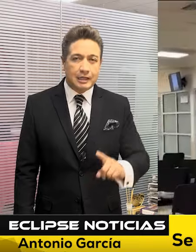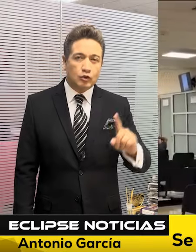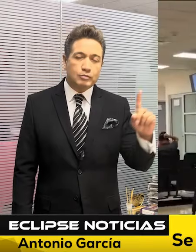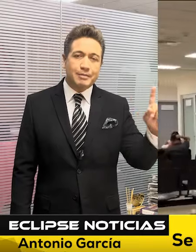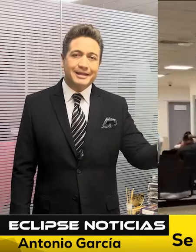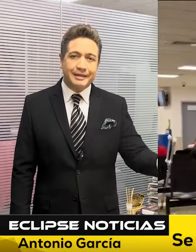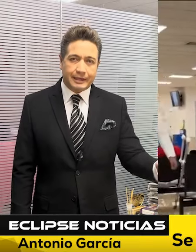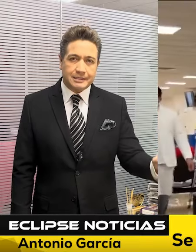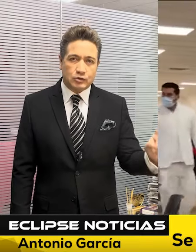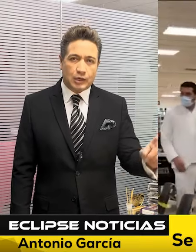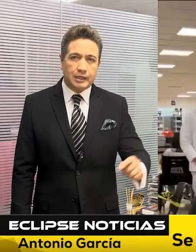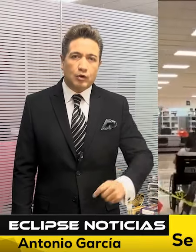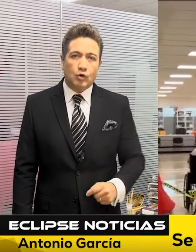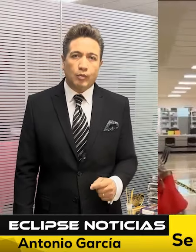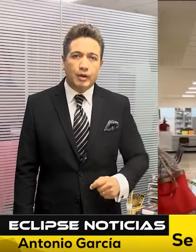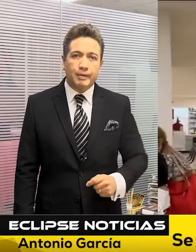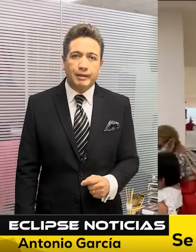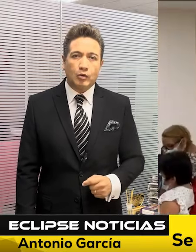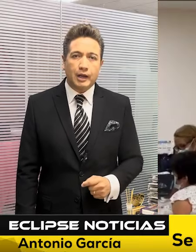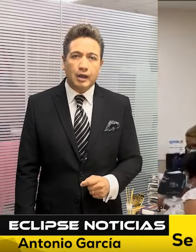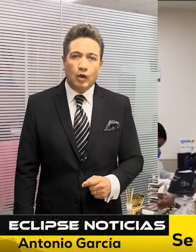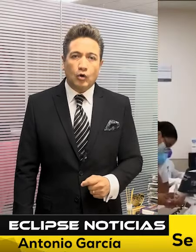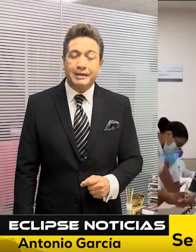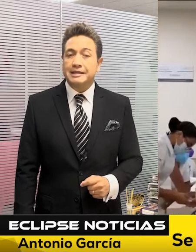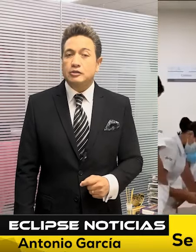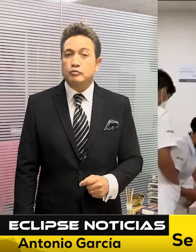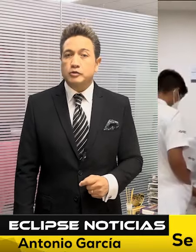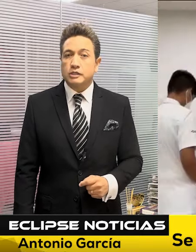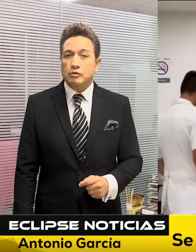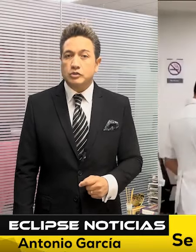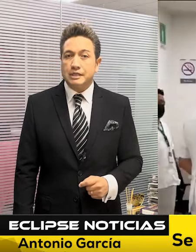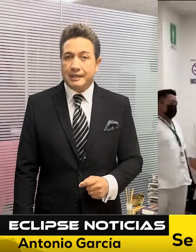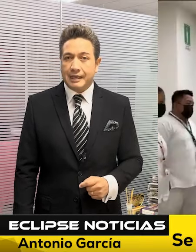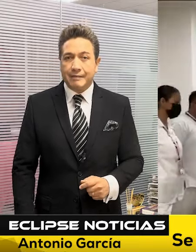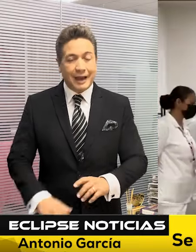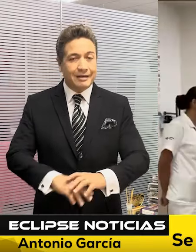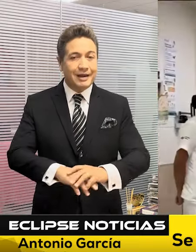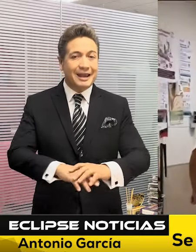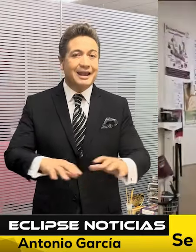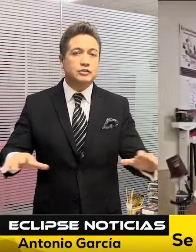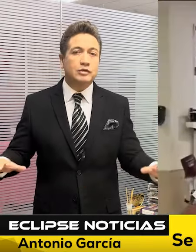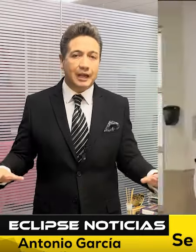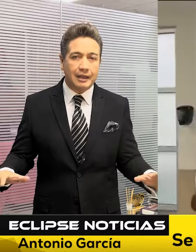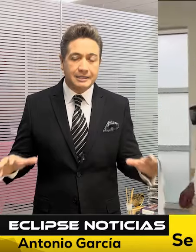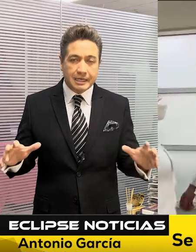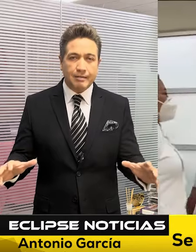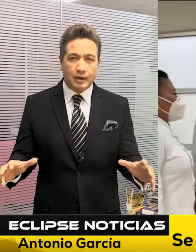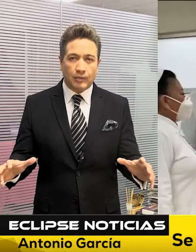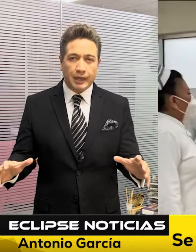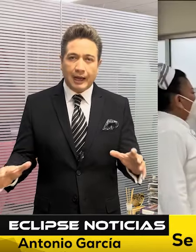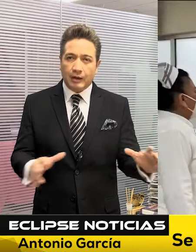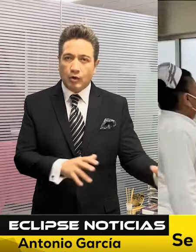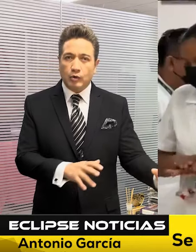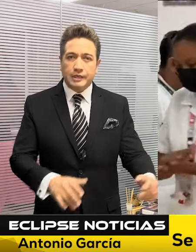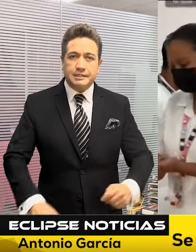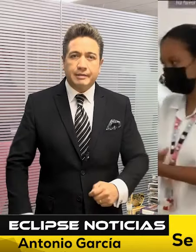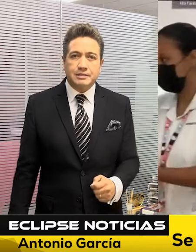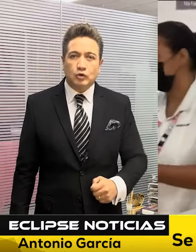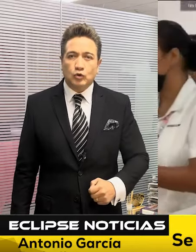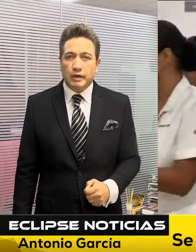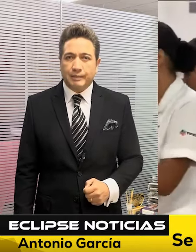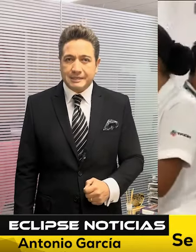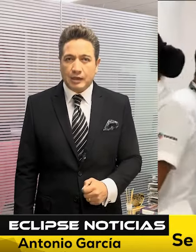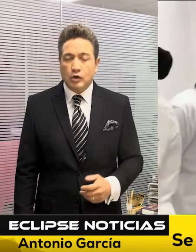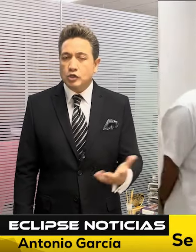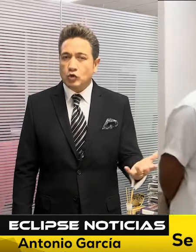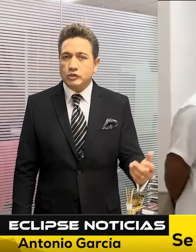destacar que desde el 2023 Yucatán ocupó el primer lugar con más casos positivos de dengue a nivel nacional. Sin embargo, al concluir este mes